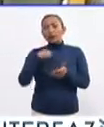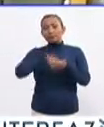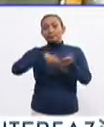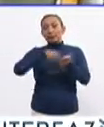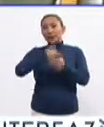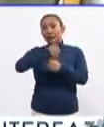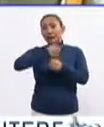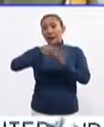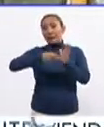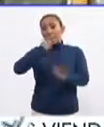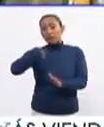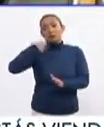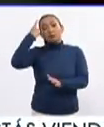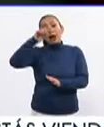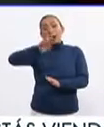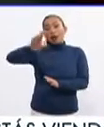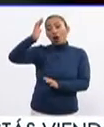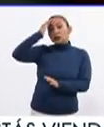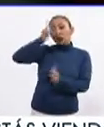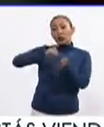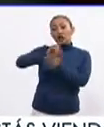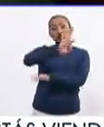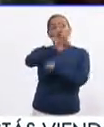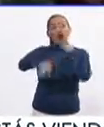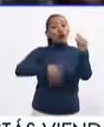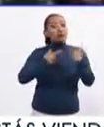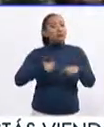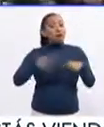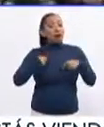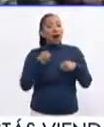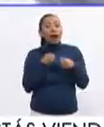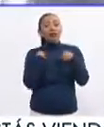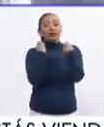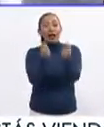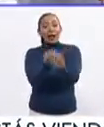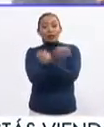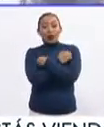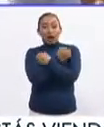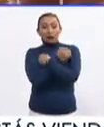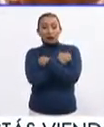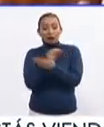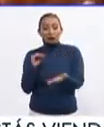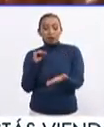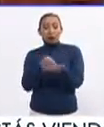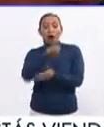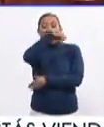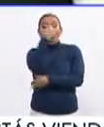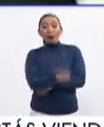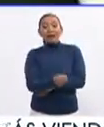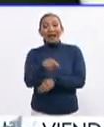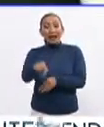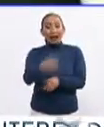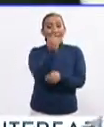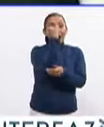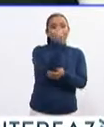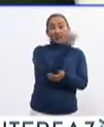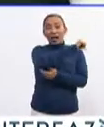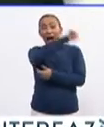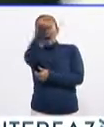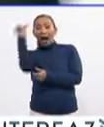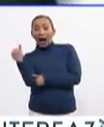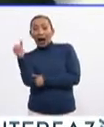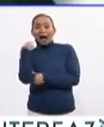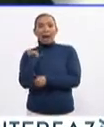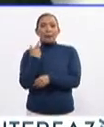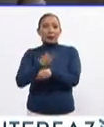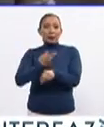artículo 3º para reconocer el derecho de todo individuo a recibir educación, instaurando la obligatoriedad desde preescolar hasta el